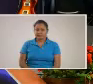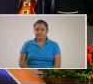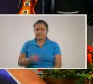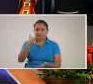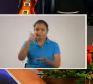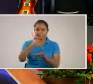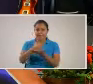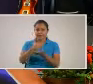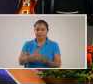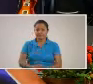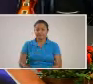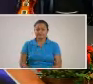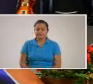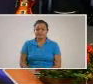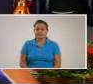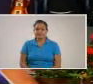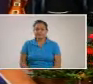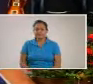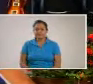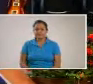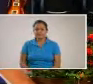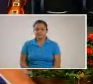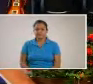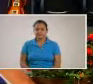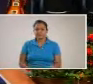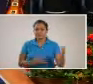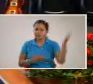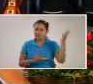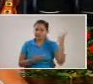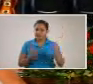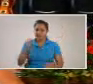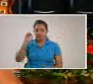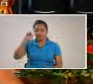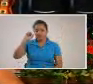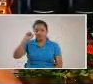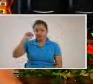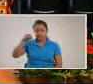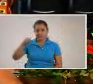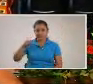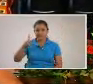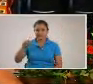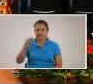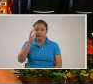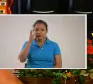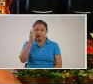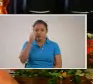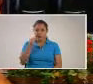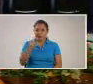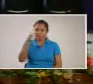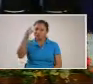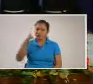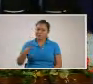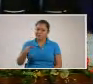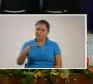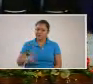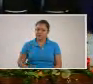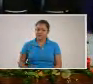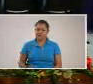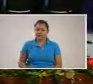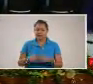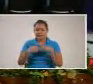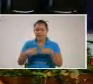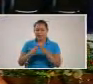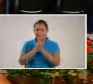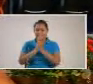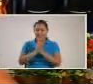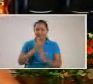Amén. Bueno, espero que sí, hermano, verás, porque no lo oí muy convencido con ese su amén, pero le ruego al